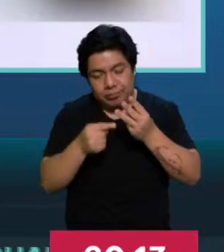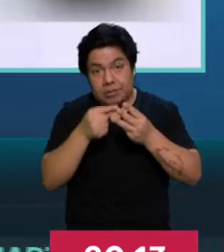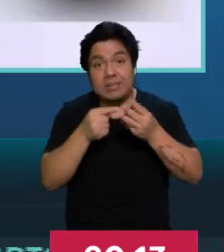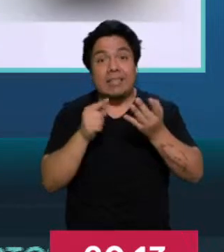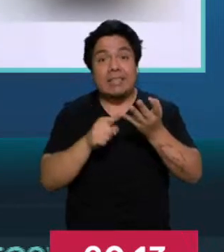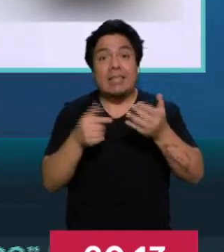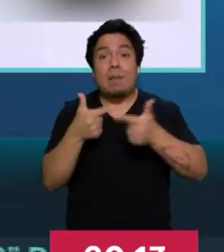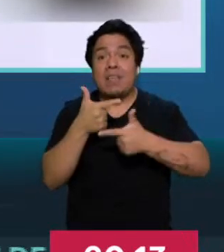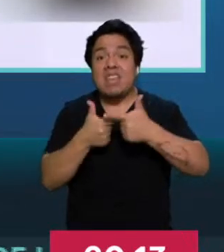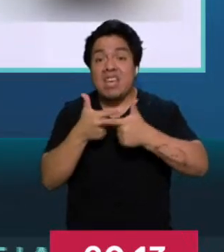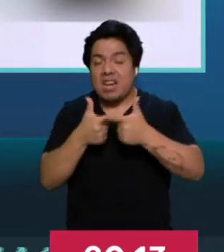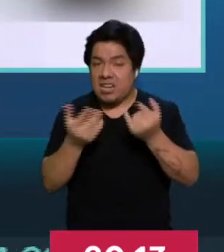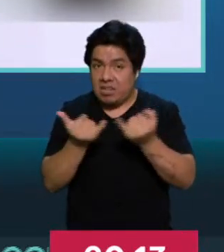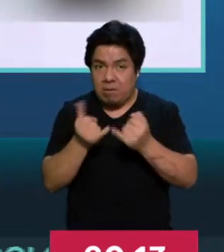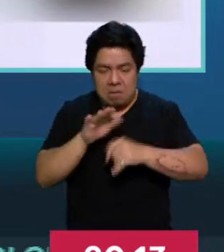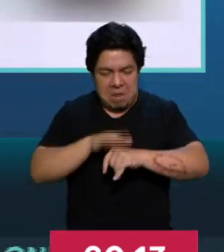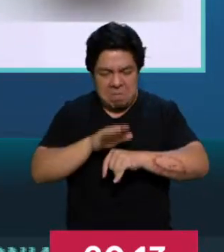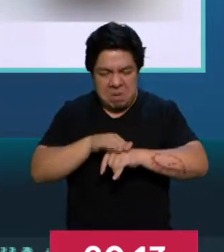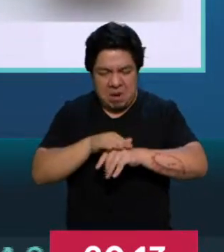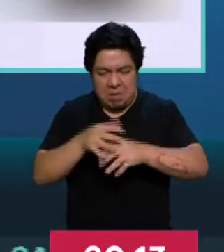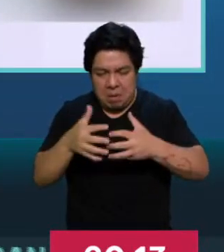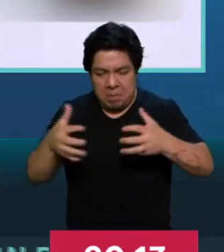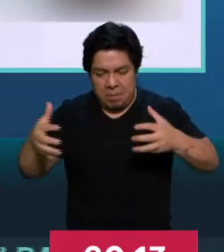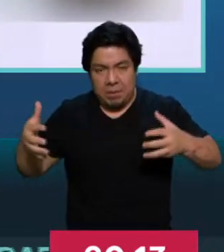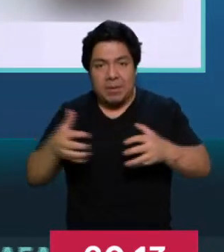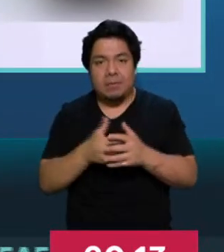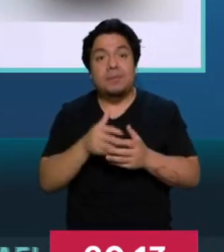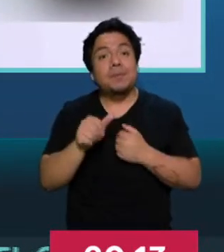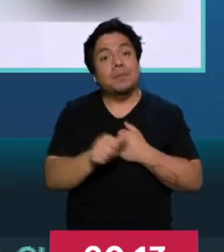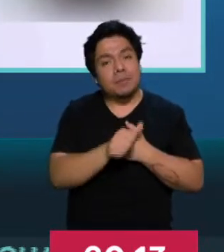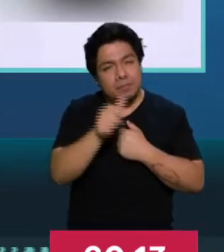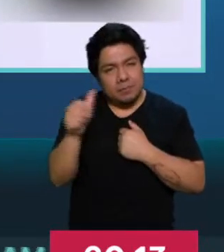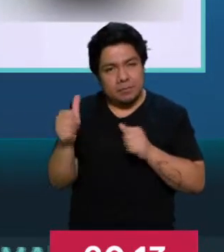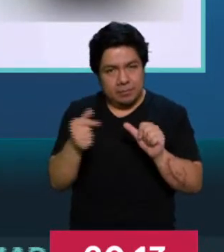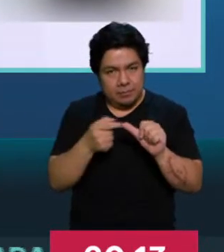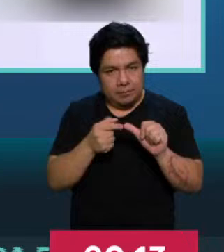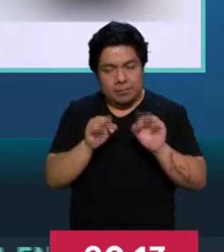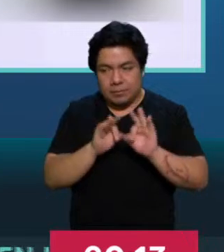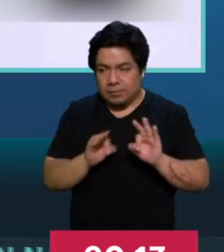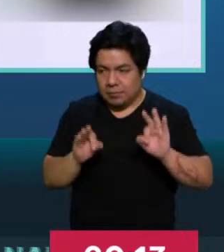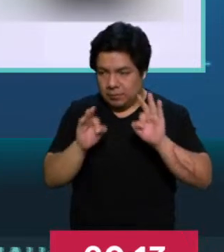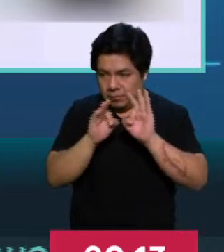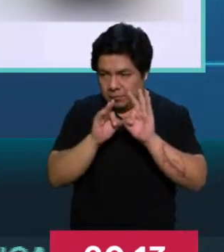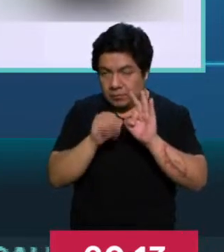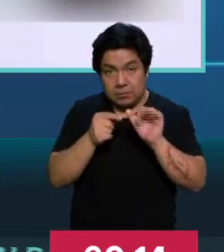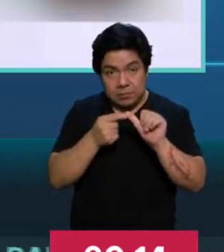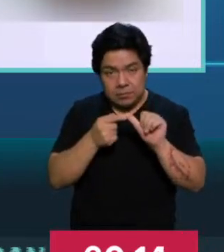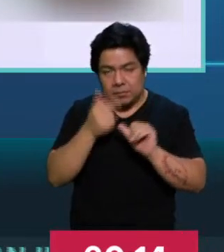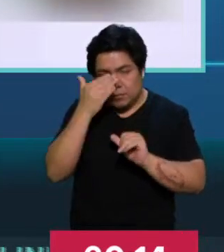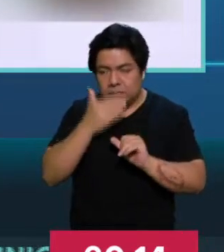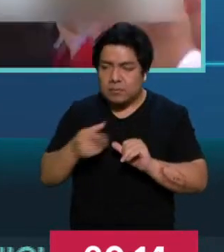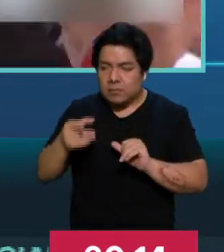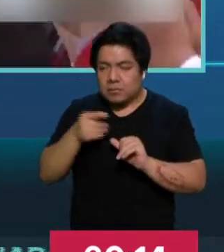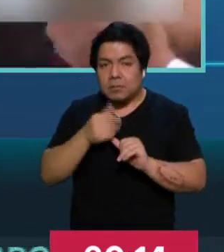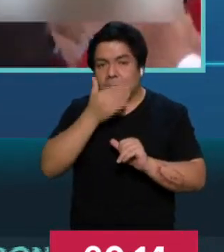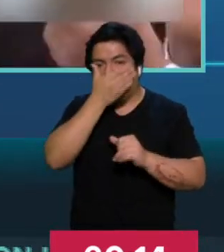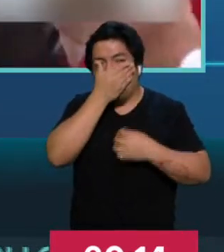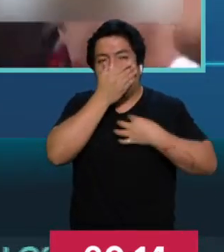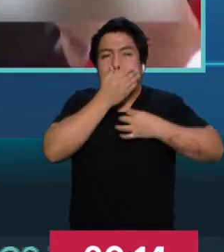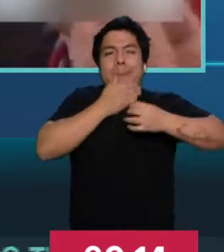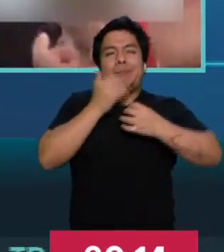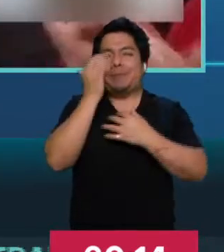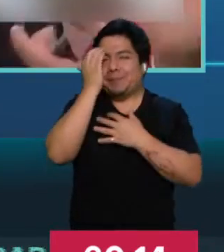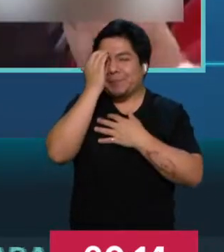leche. Pero hay otro elemento que también nos parece importante, una apuesta keynesiana que ya se